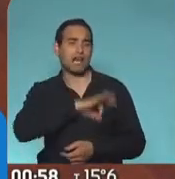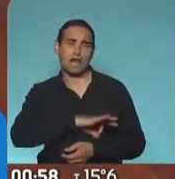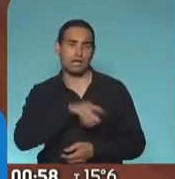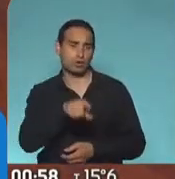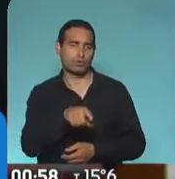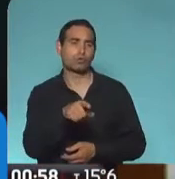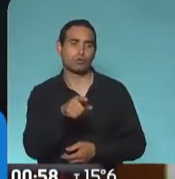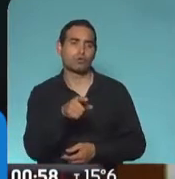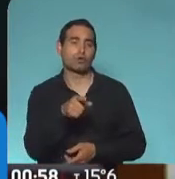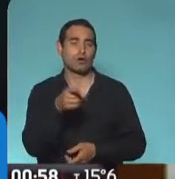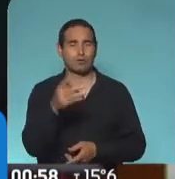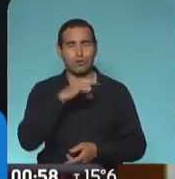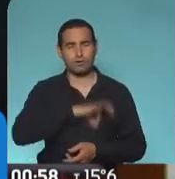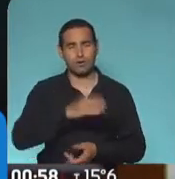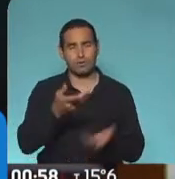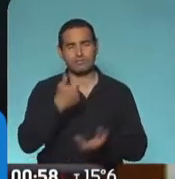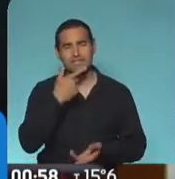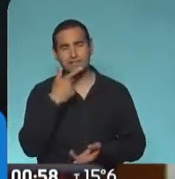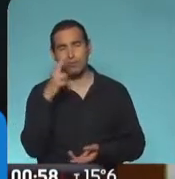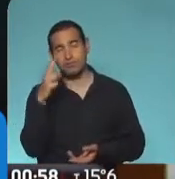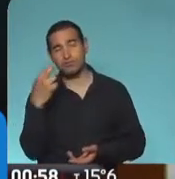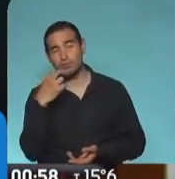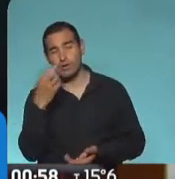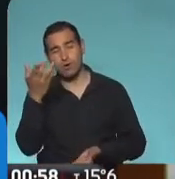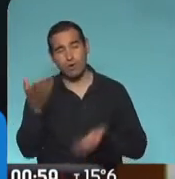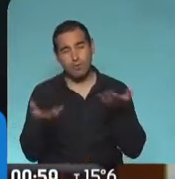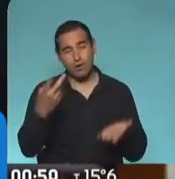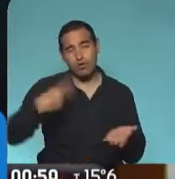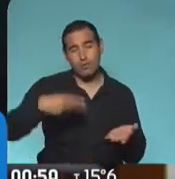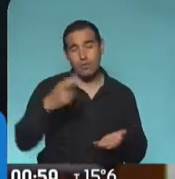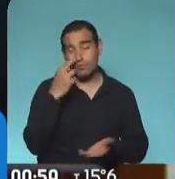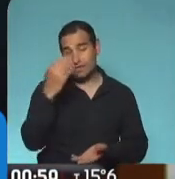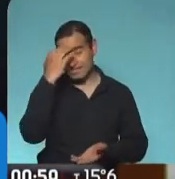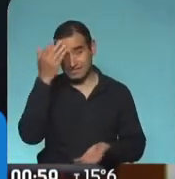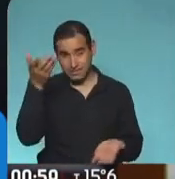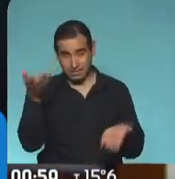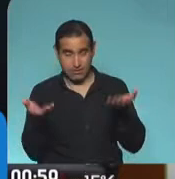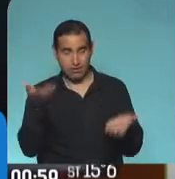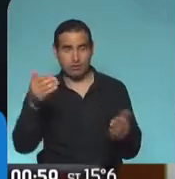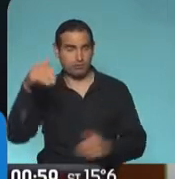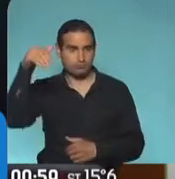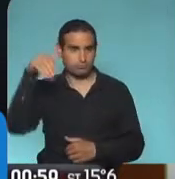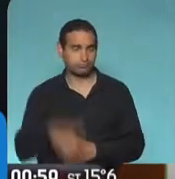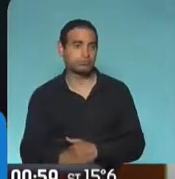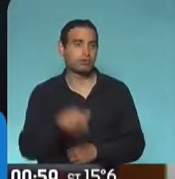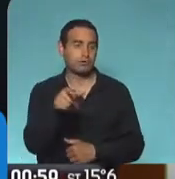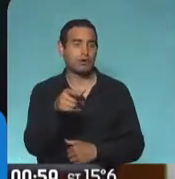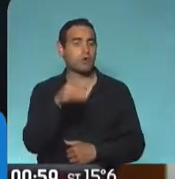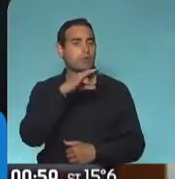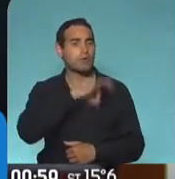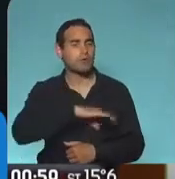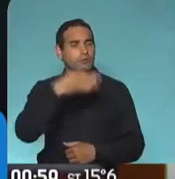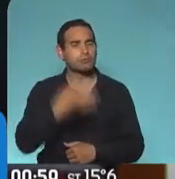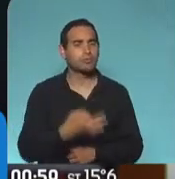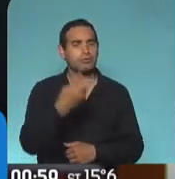si nosotros comparamos un salario septiembre 2019 con 1 de noviembre de 2015 la caída en promedio los trabajadores registro ha sido